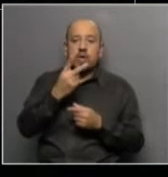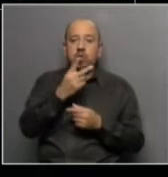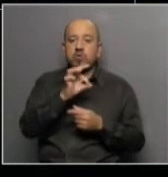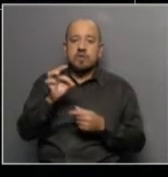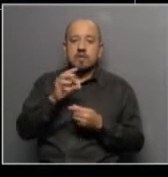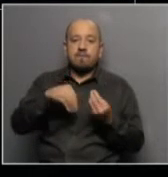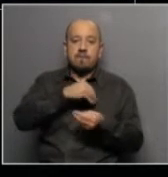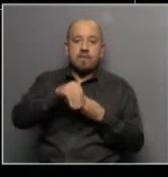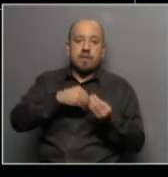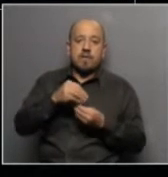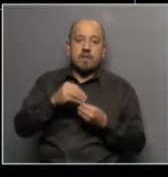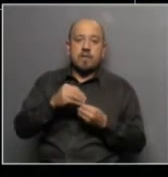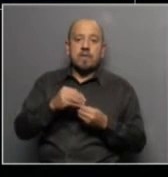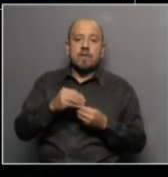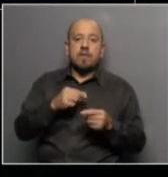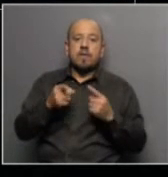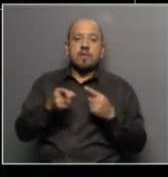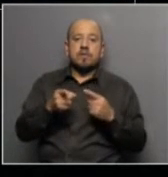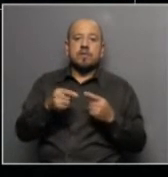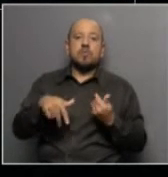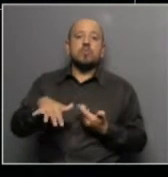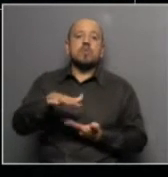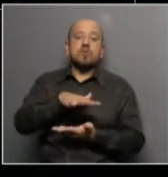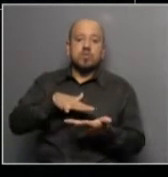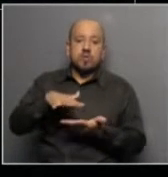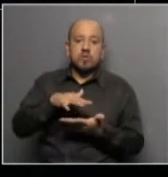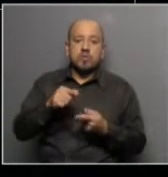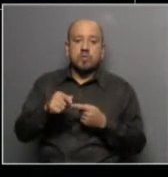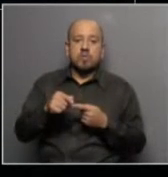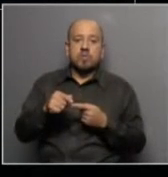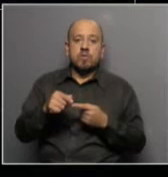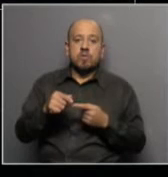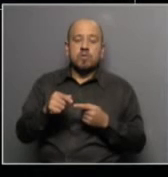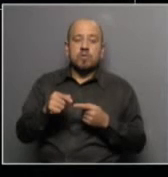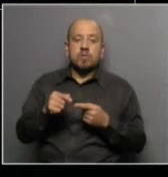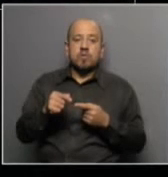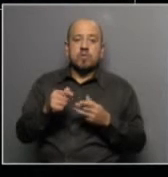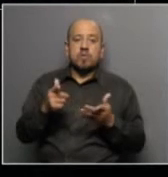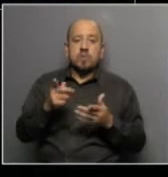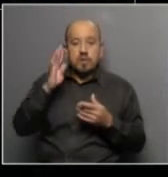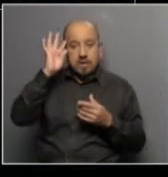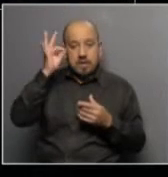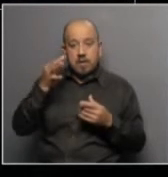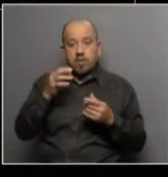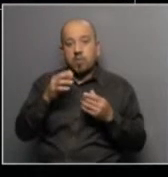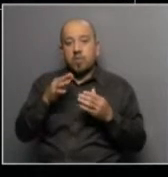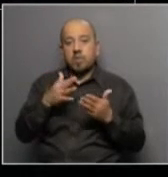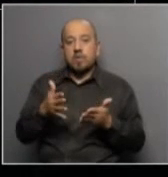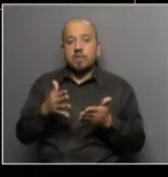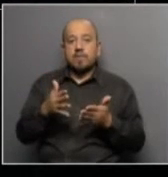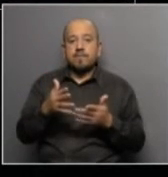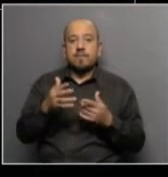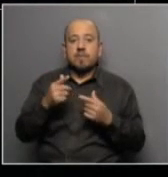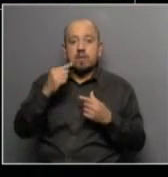familias. Ahora, esa es una situación con la que nos enfrentamos. Creo que lo que también tenemos